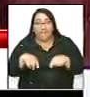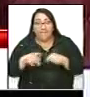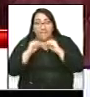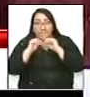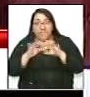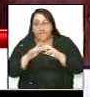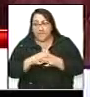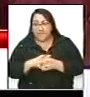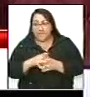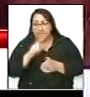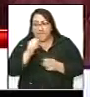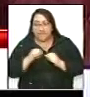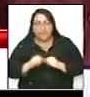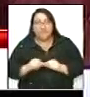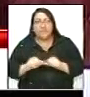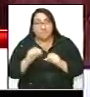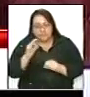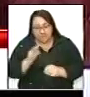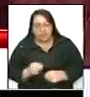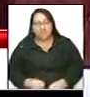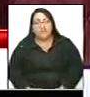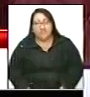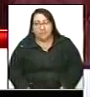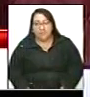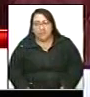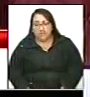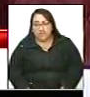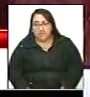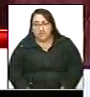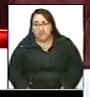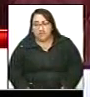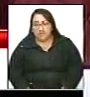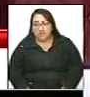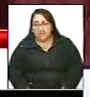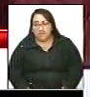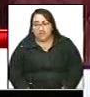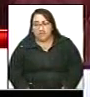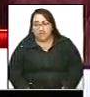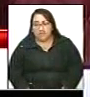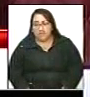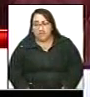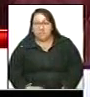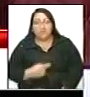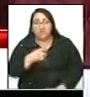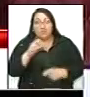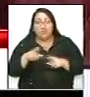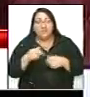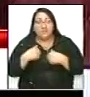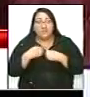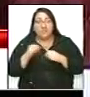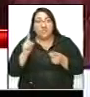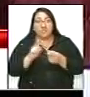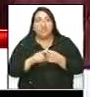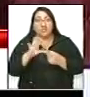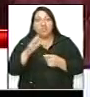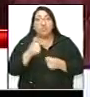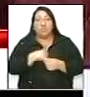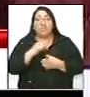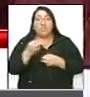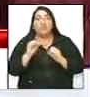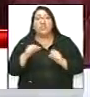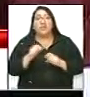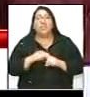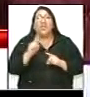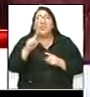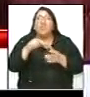Secretaría sea permanente. Y es cierto, ustedes tienen razón, respecto de que debería tener hasta su propio presupuesto. Ya, pero